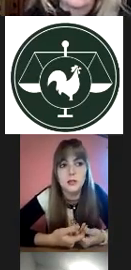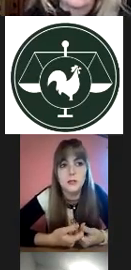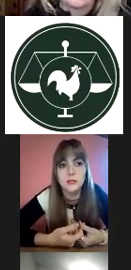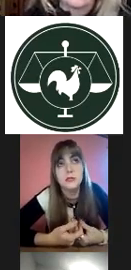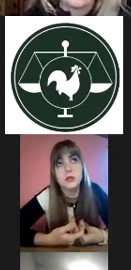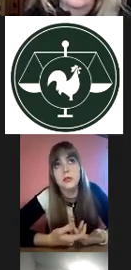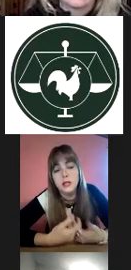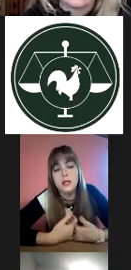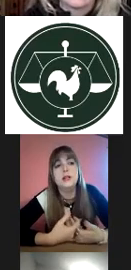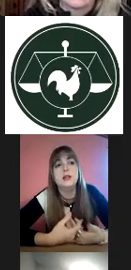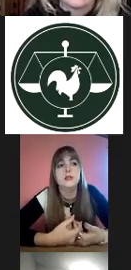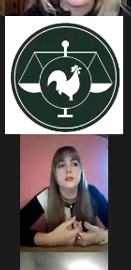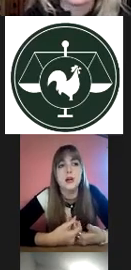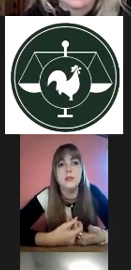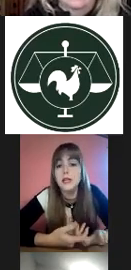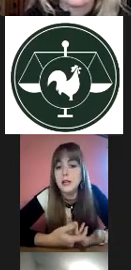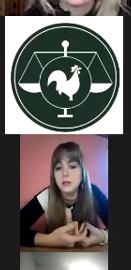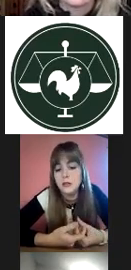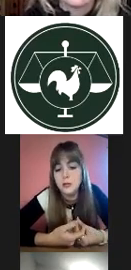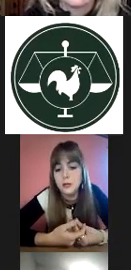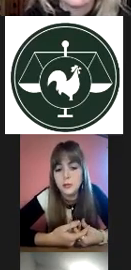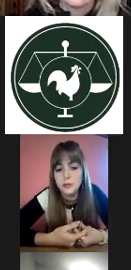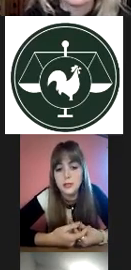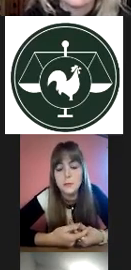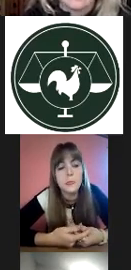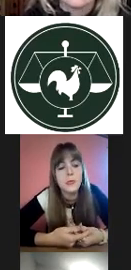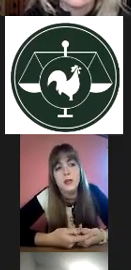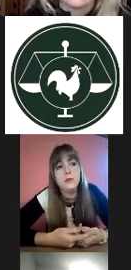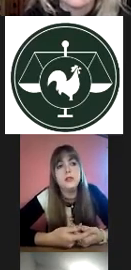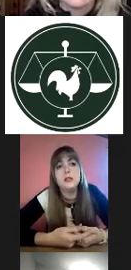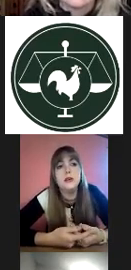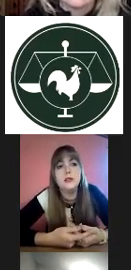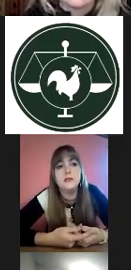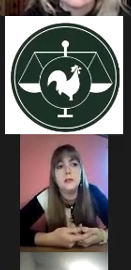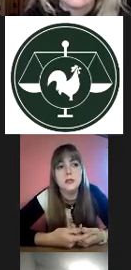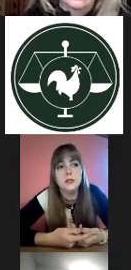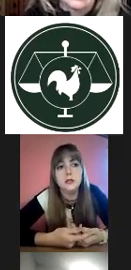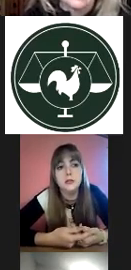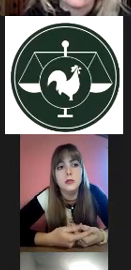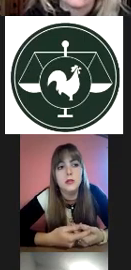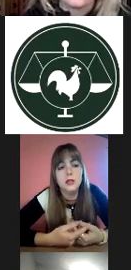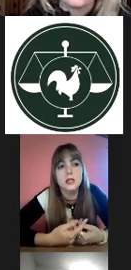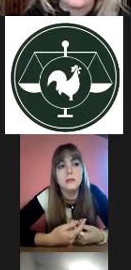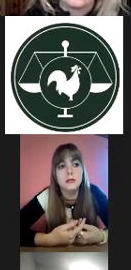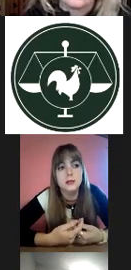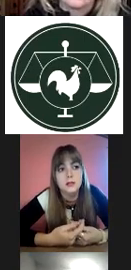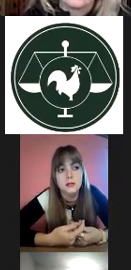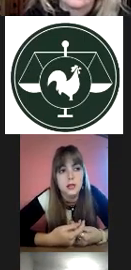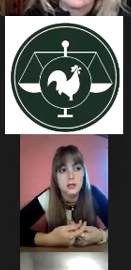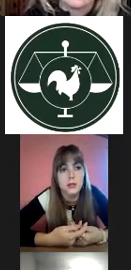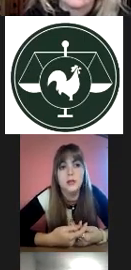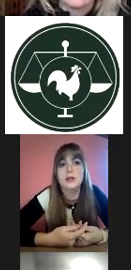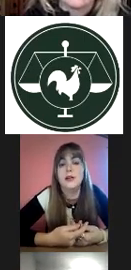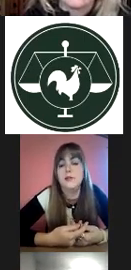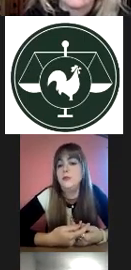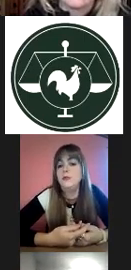sale con correa o acompañado, ¿no? Como corresponde. Hay muchísima desinformación y, bueno, es lo que lleva a lo